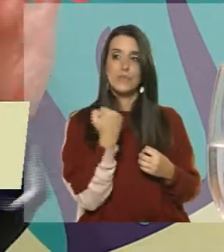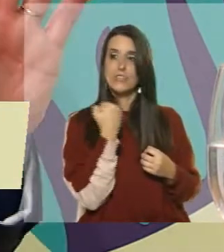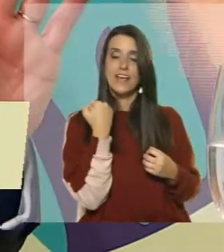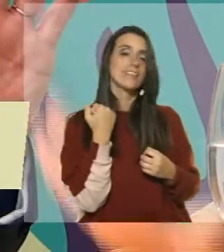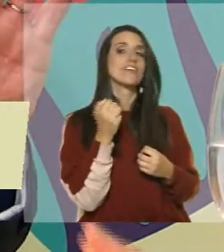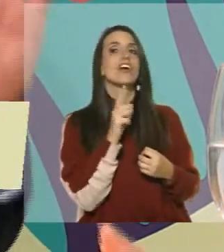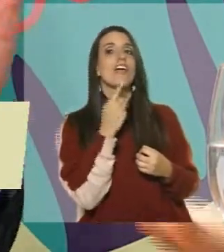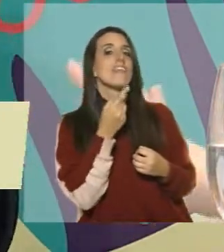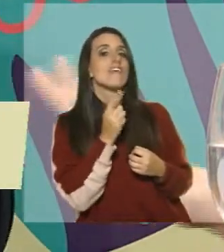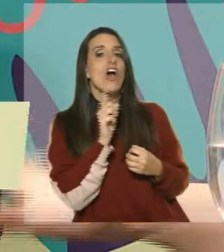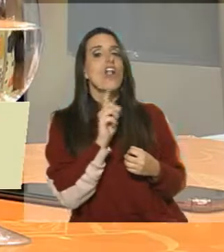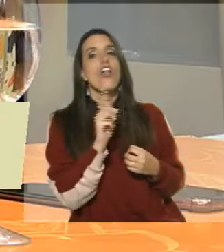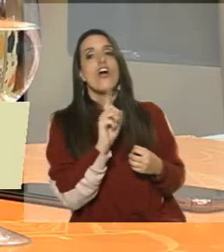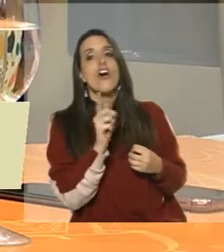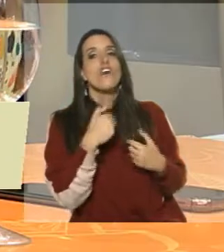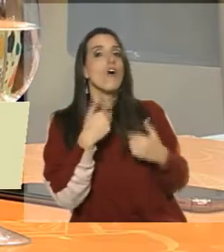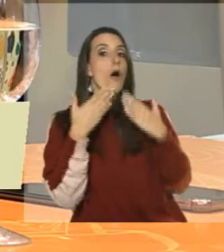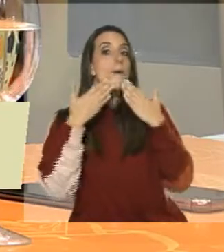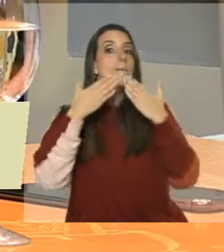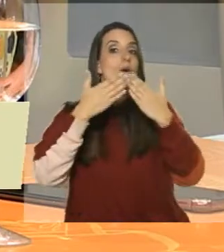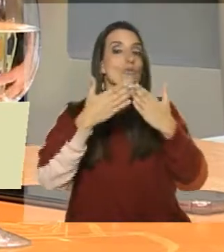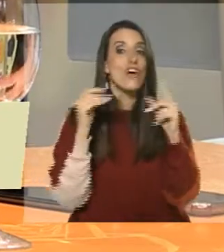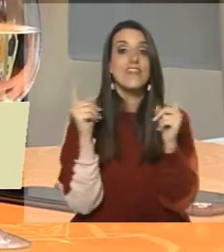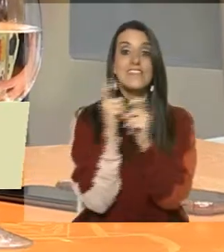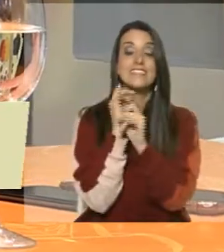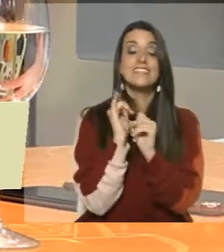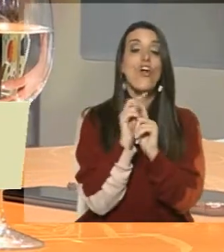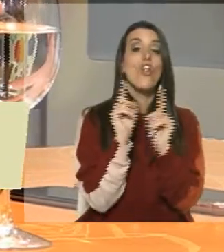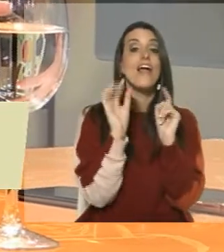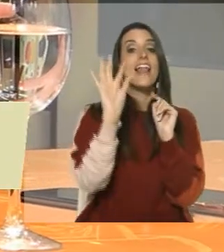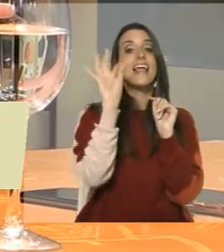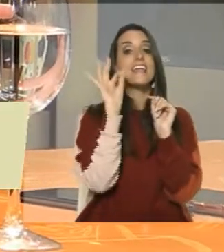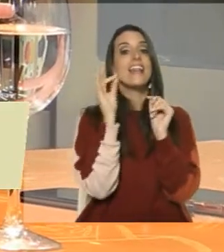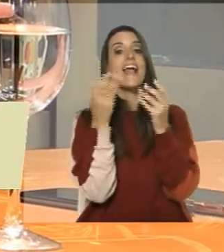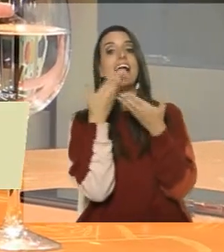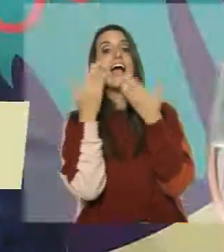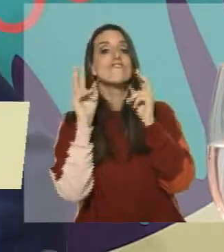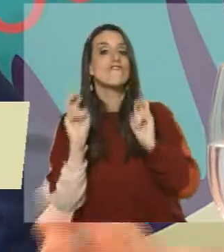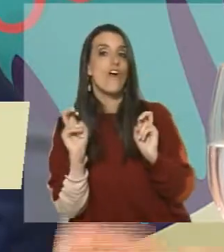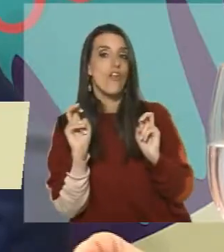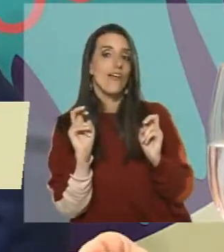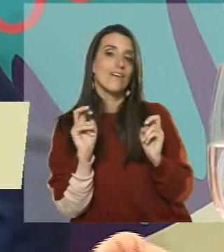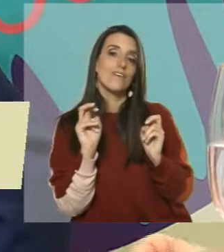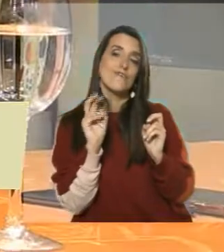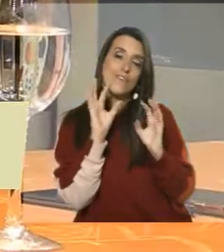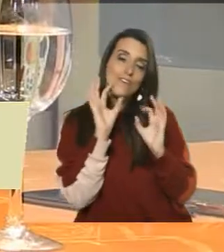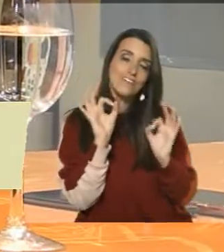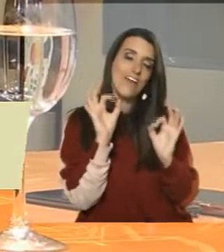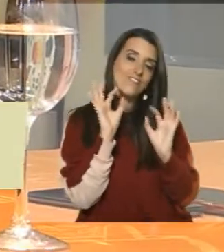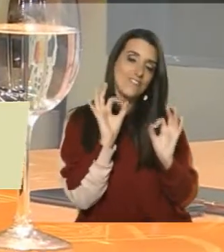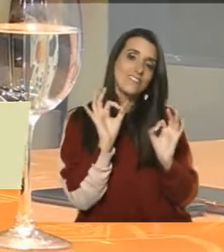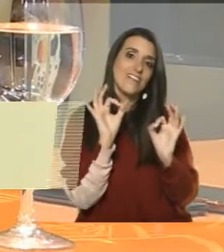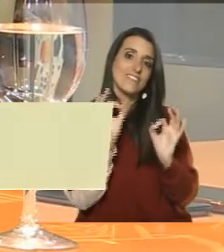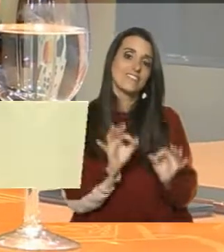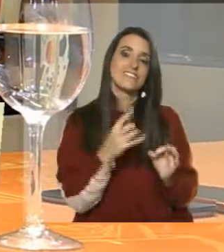voy a decir el repertorio. No. Pero yo te pregunto si fue difícil la elección de los temas. Fue cuidado. Hay un